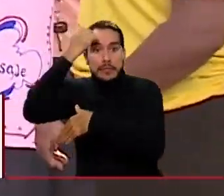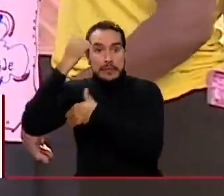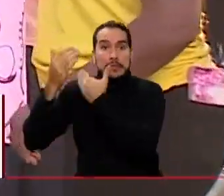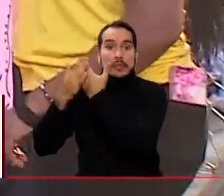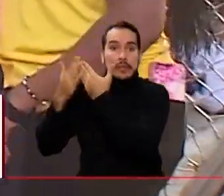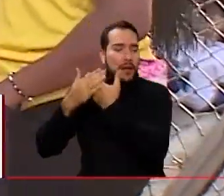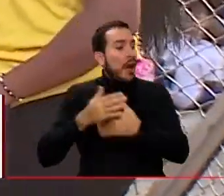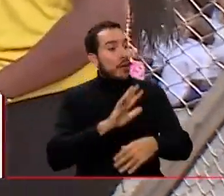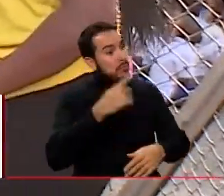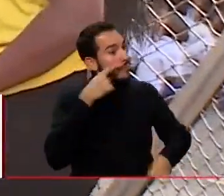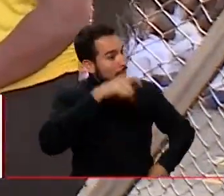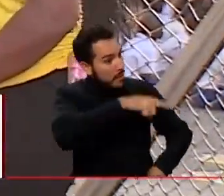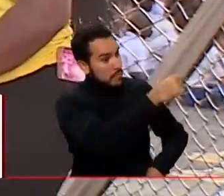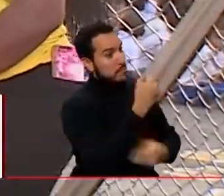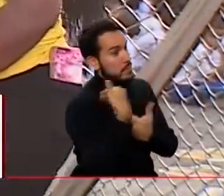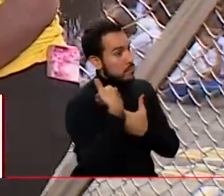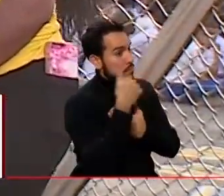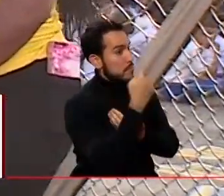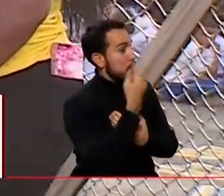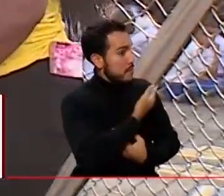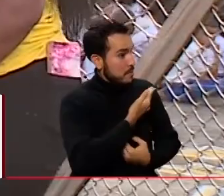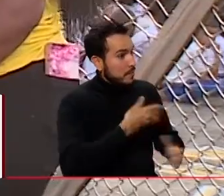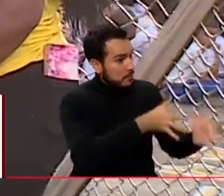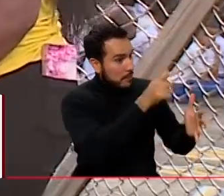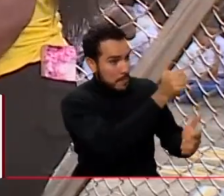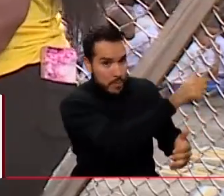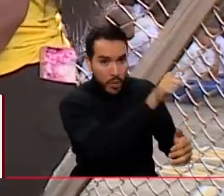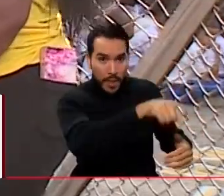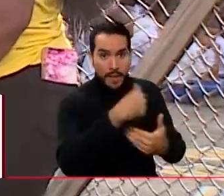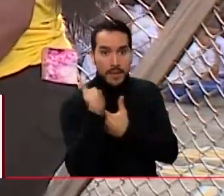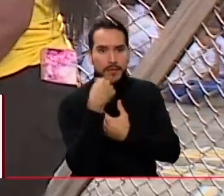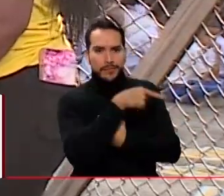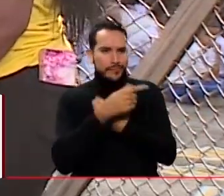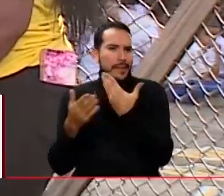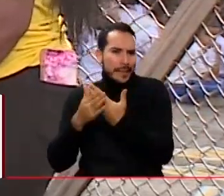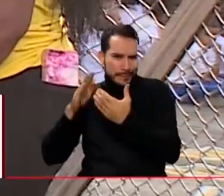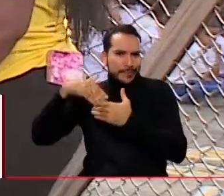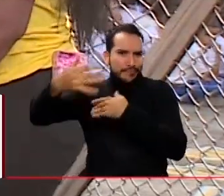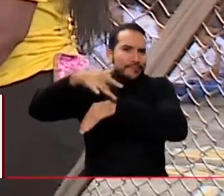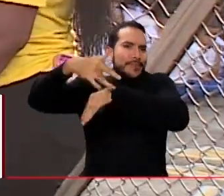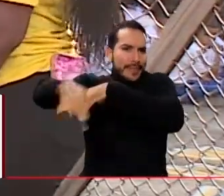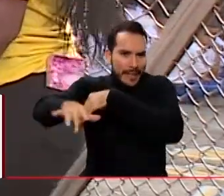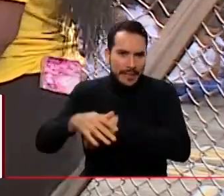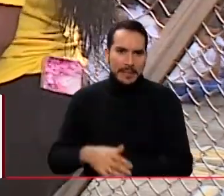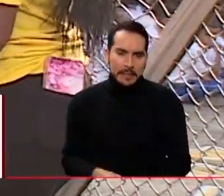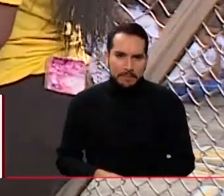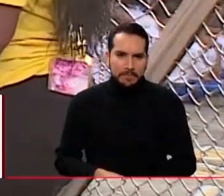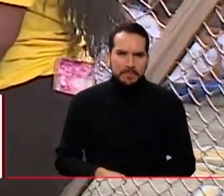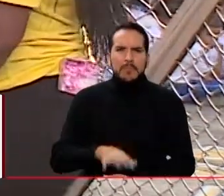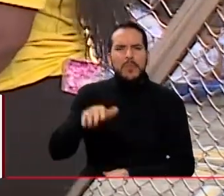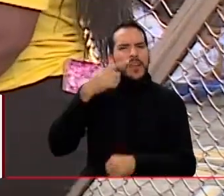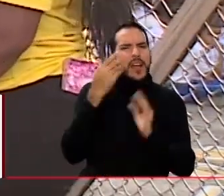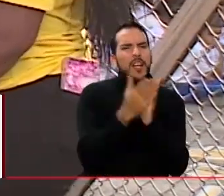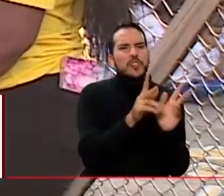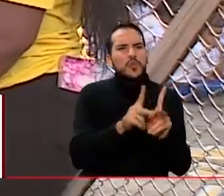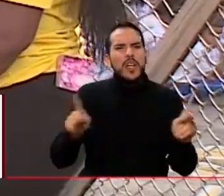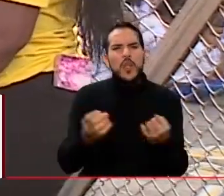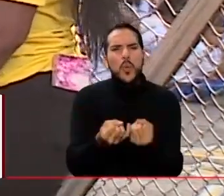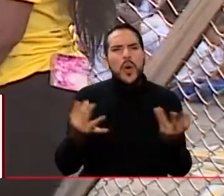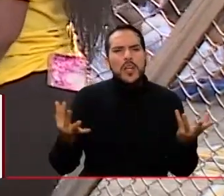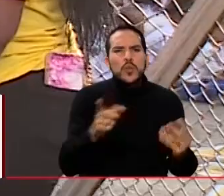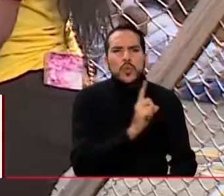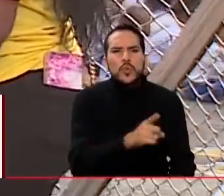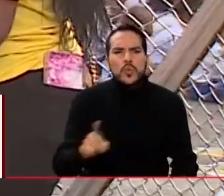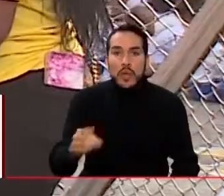preocupante. Como padres. Son más de 30 estudiantes, ¿verdad? Sí, son más de 30 estudiantes. Vamos a hacer nuevamente ese llamado a